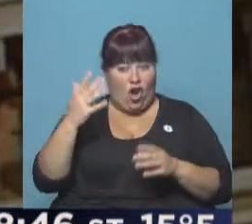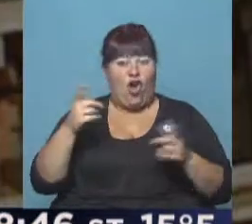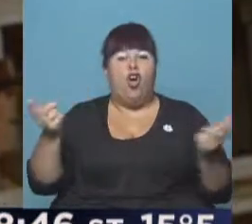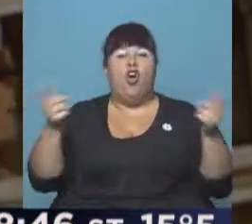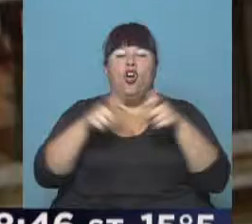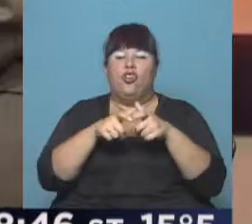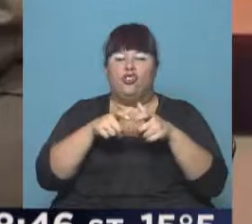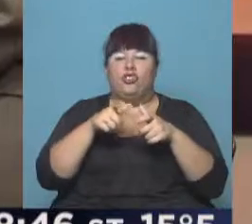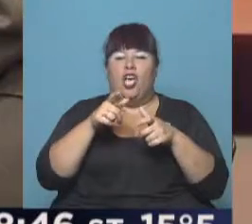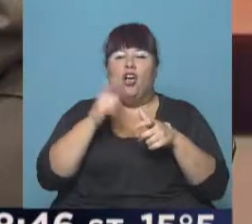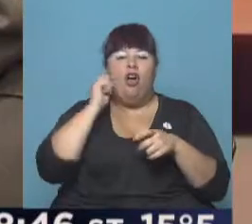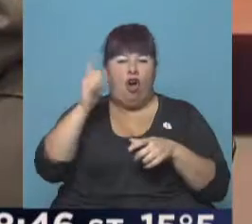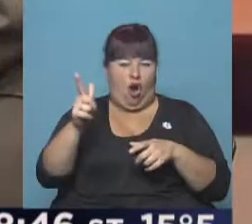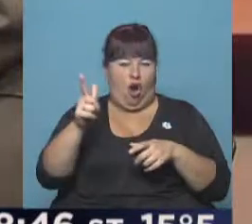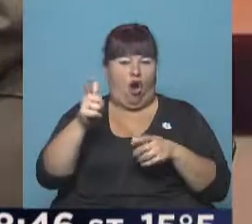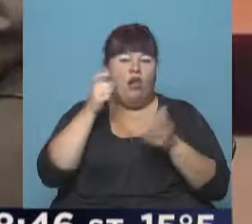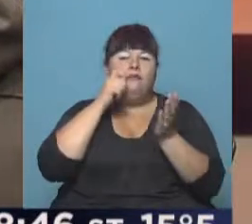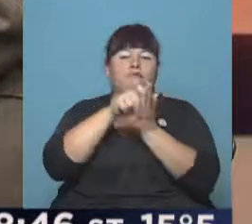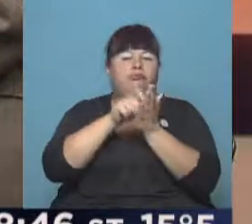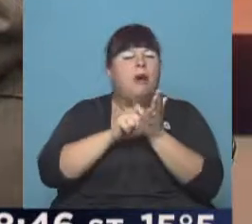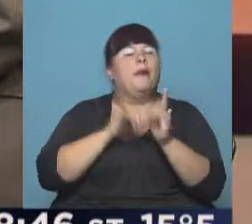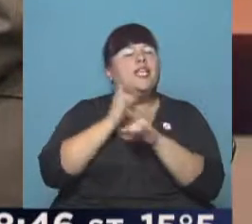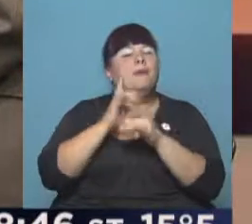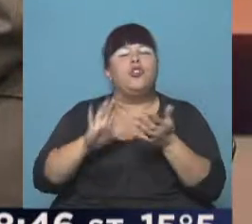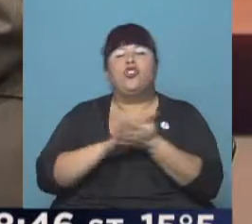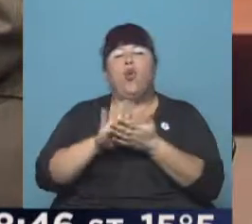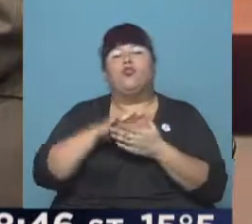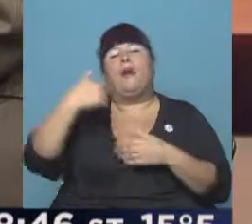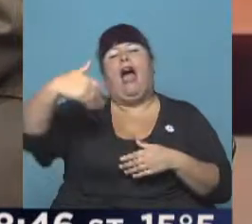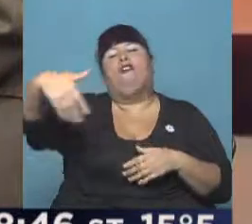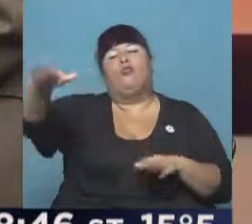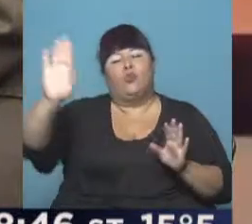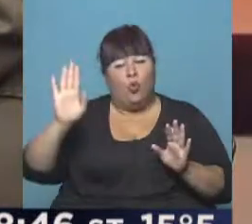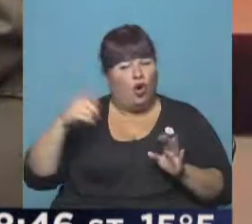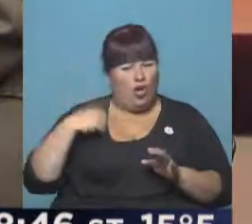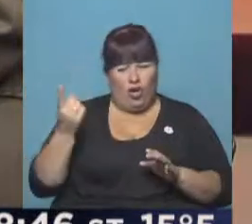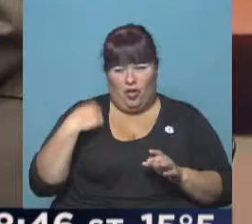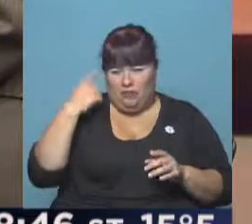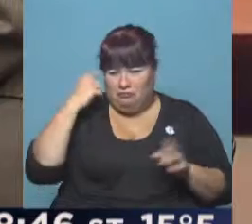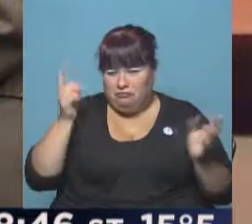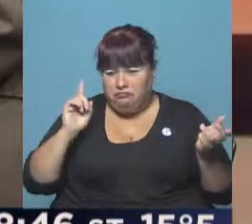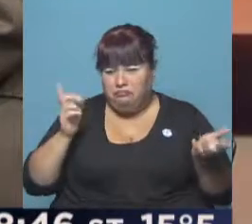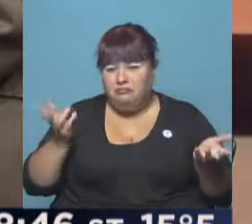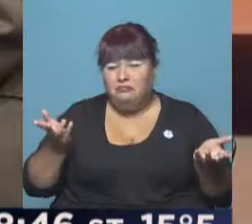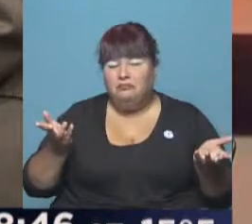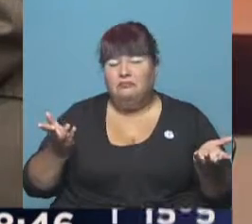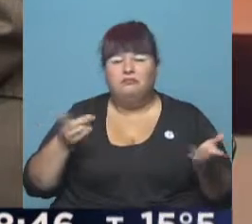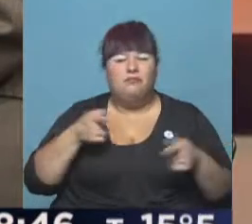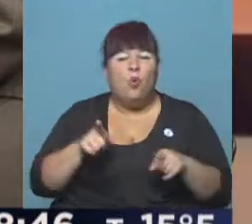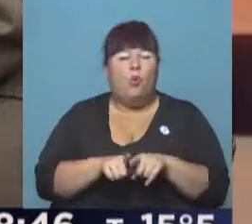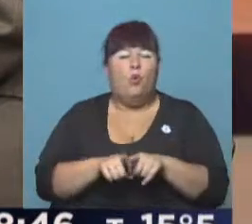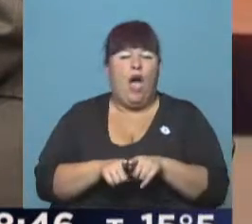consejo conseguimos que hicieron un censo pero siempre la solución era la larga ya nosotros nos parecía que era